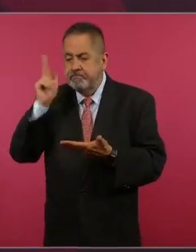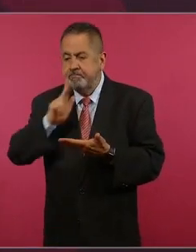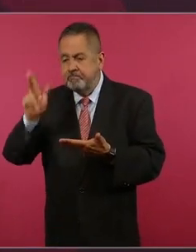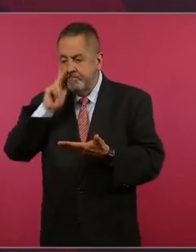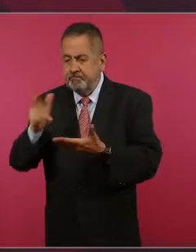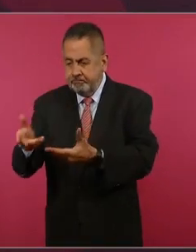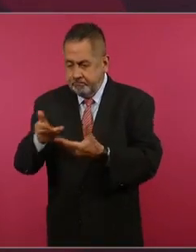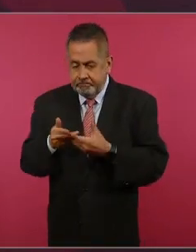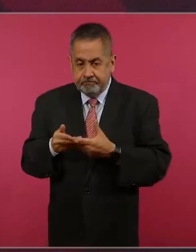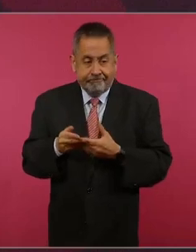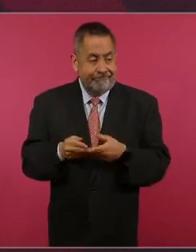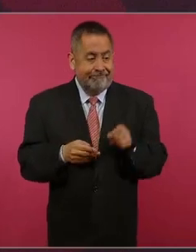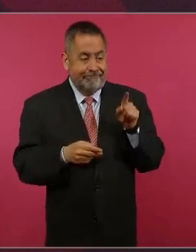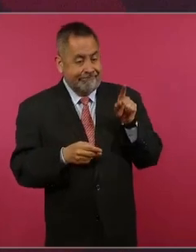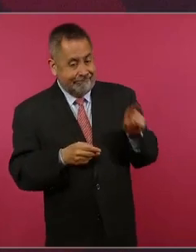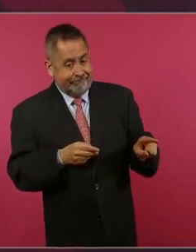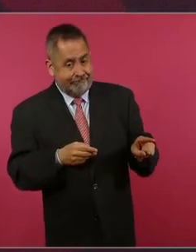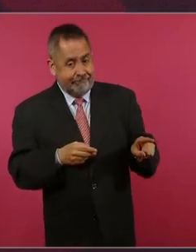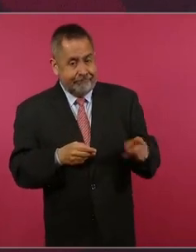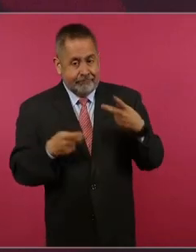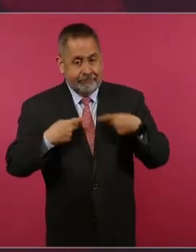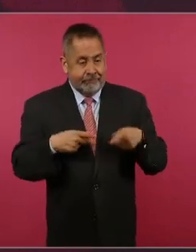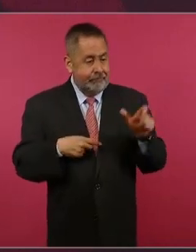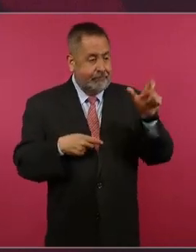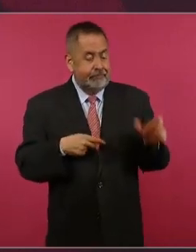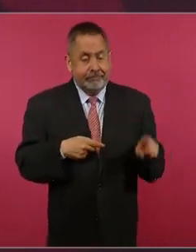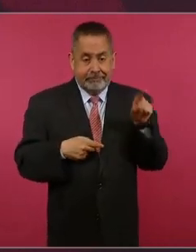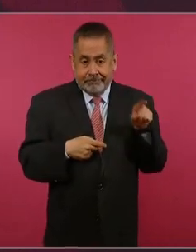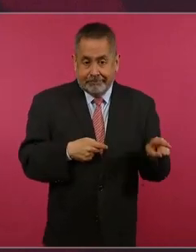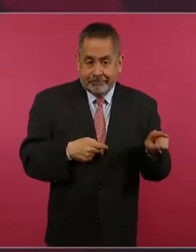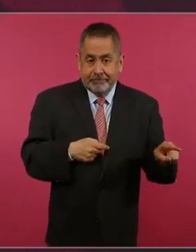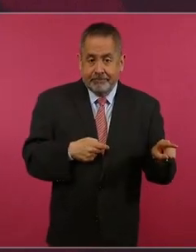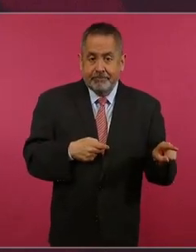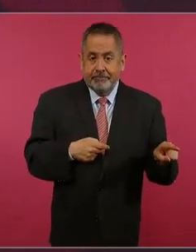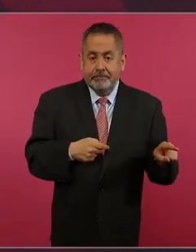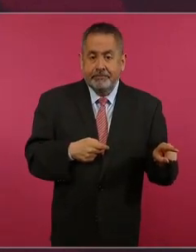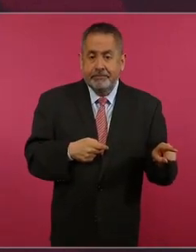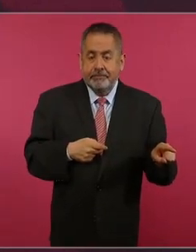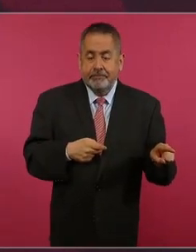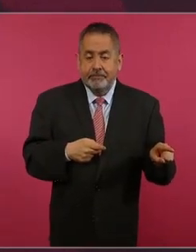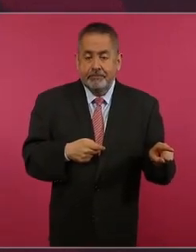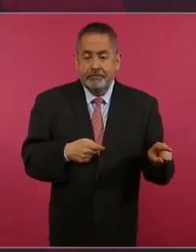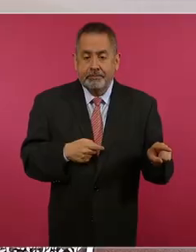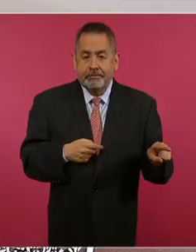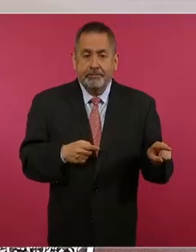de que esta persona tiene